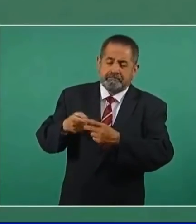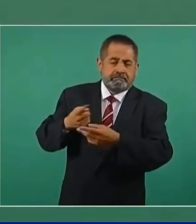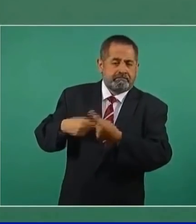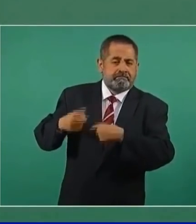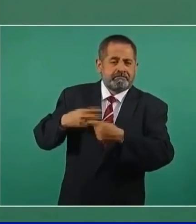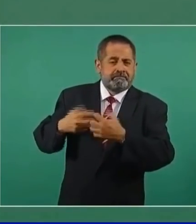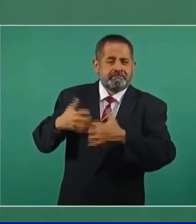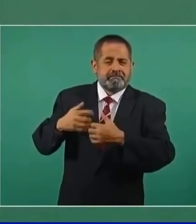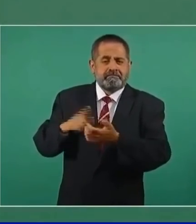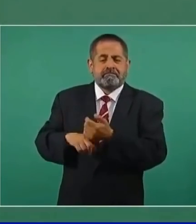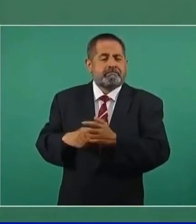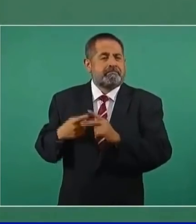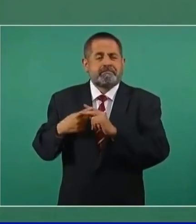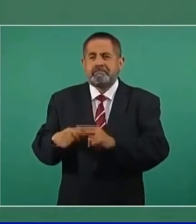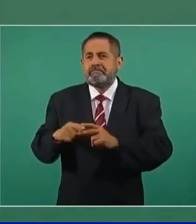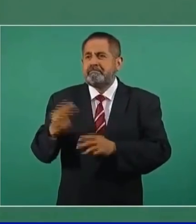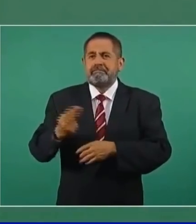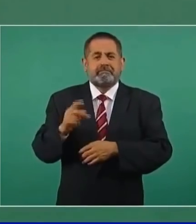requiere 24 horas